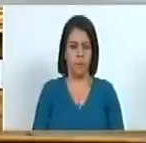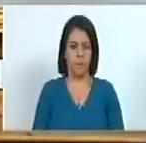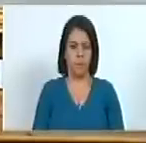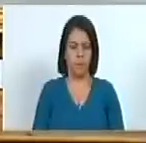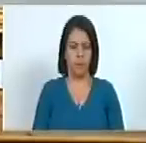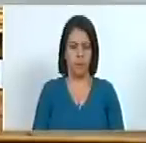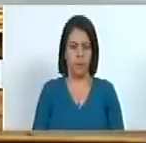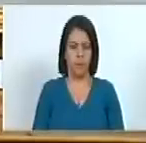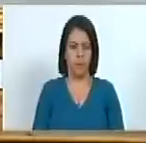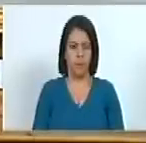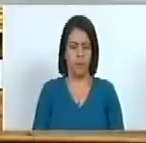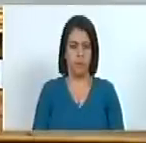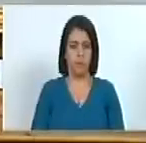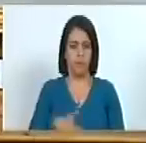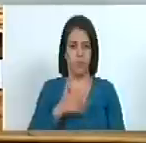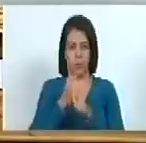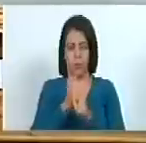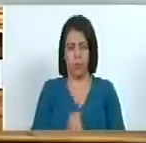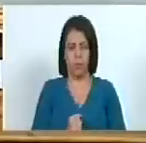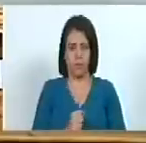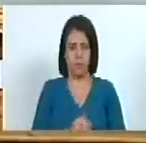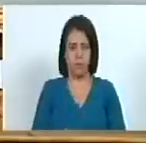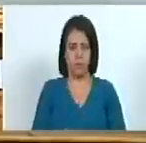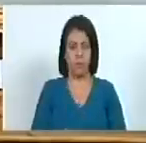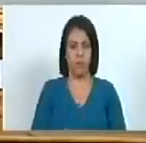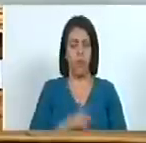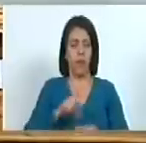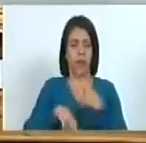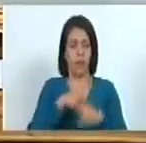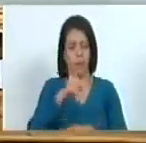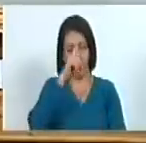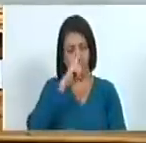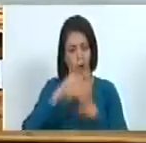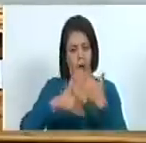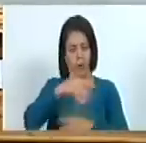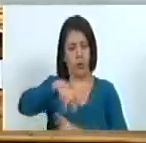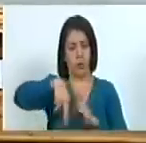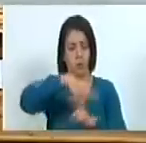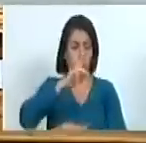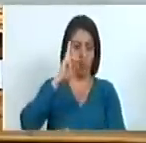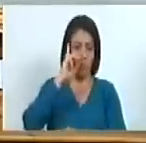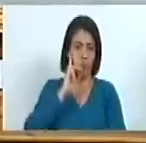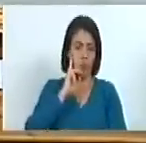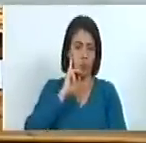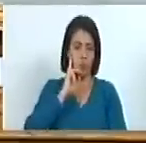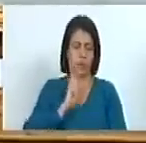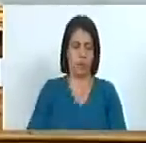No podría esperar que después de estos años de revolución bolivariana,